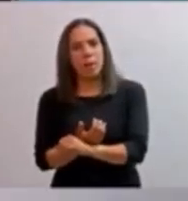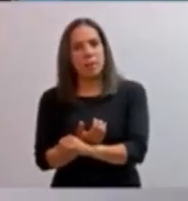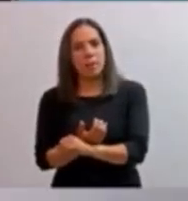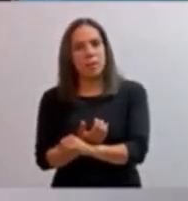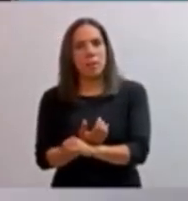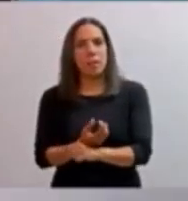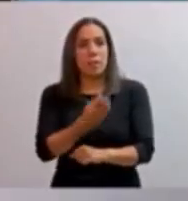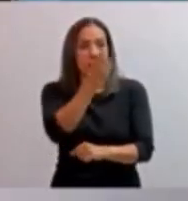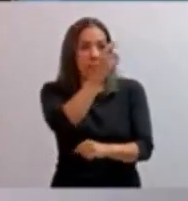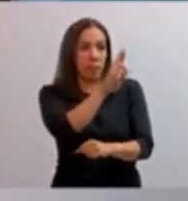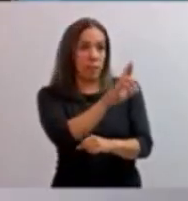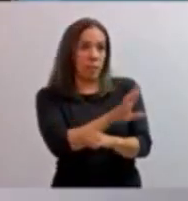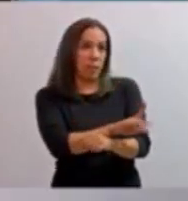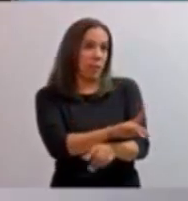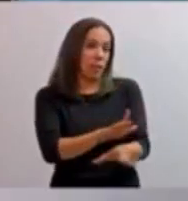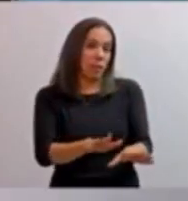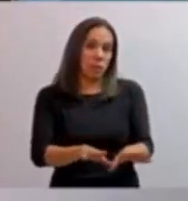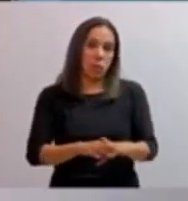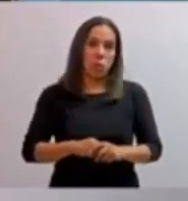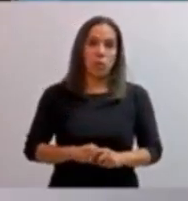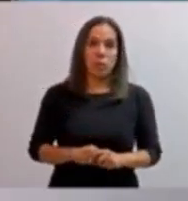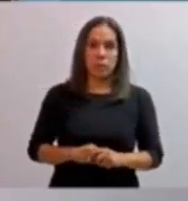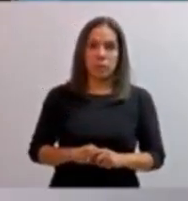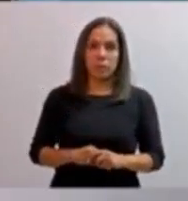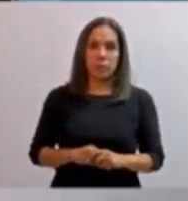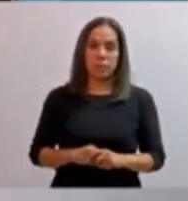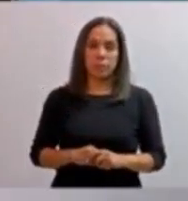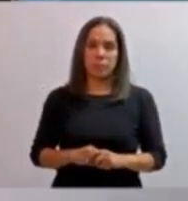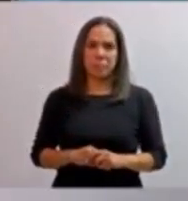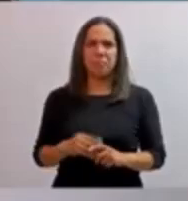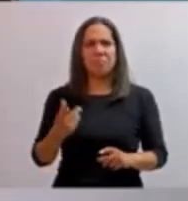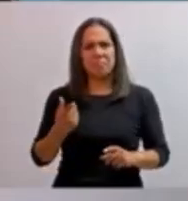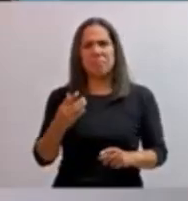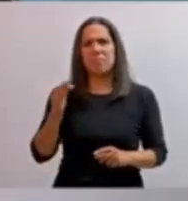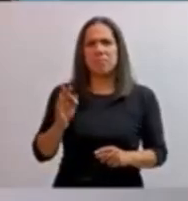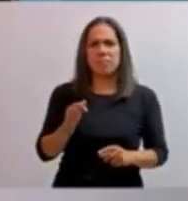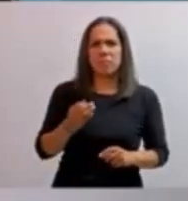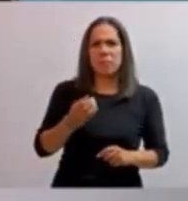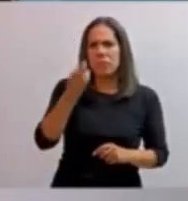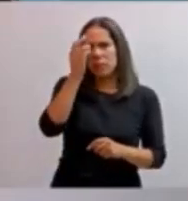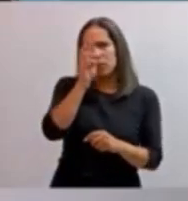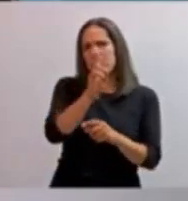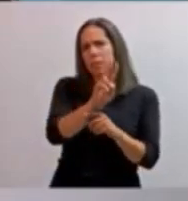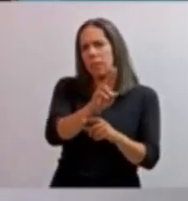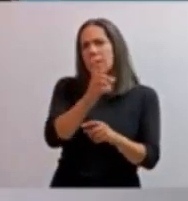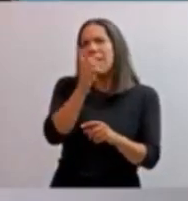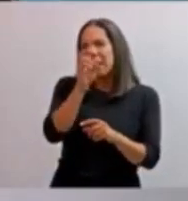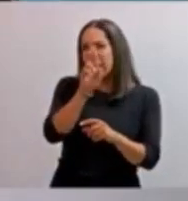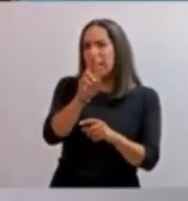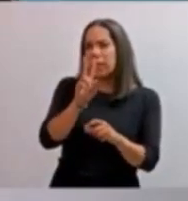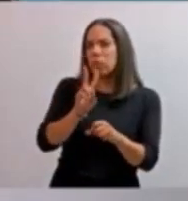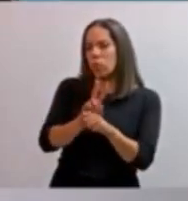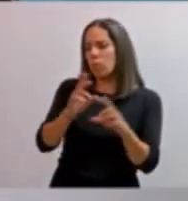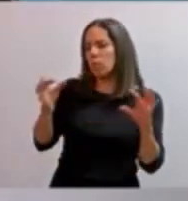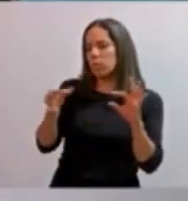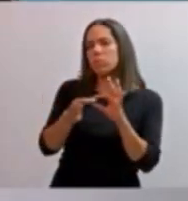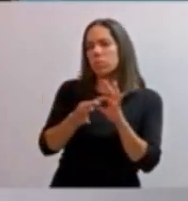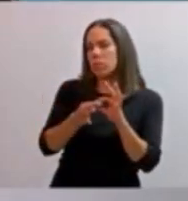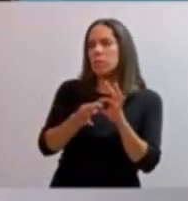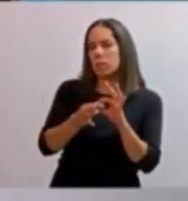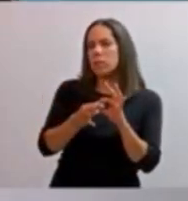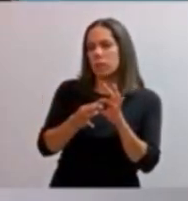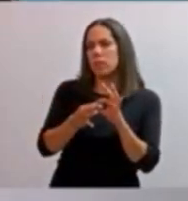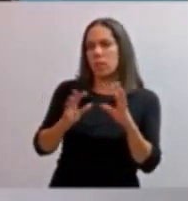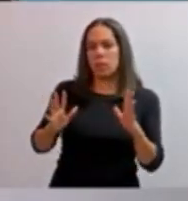los directores. Entonces, pues la función supervisora tiene que estar en constante